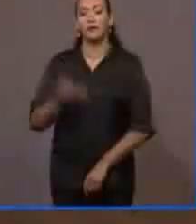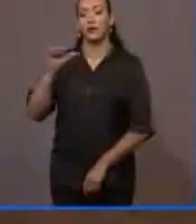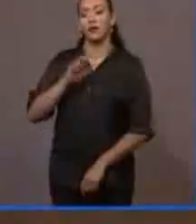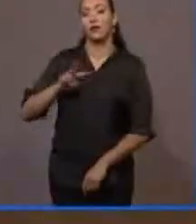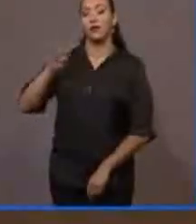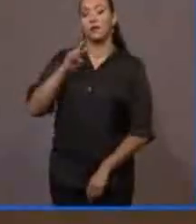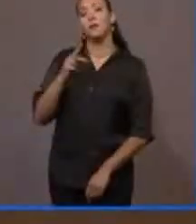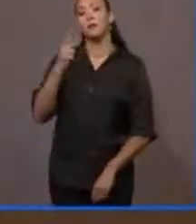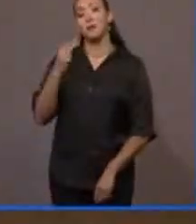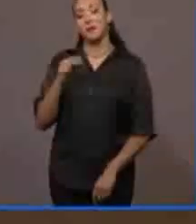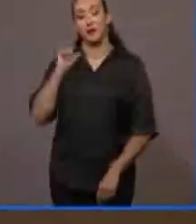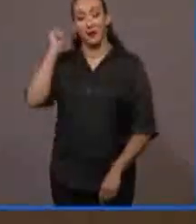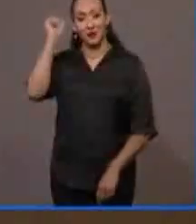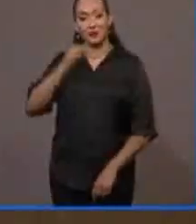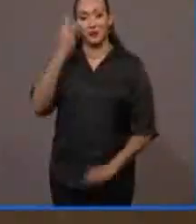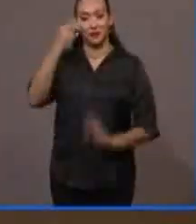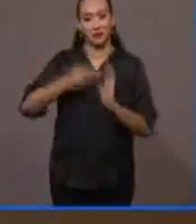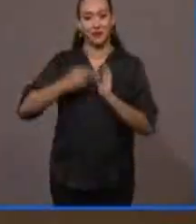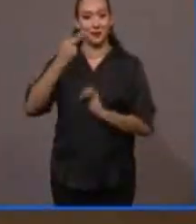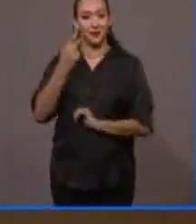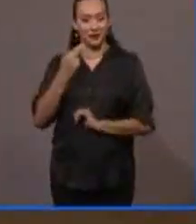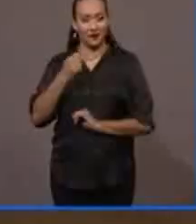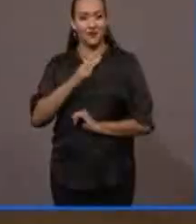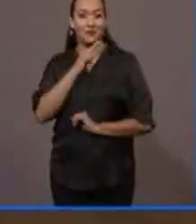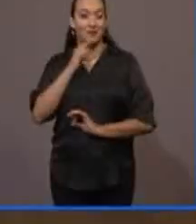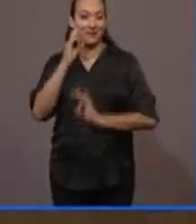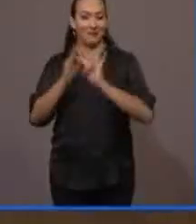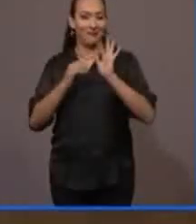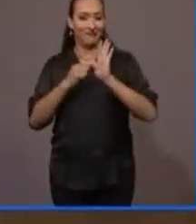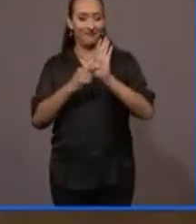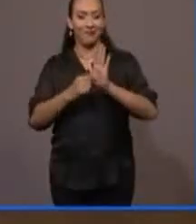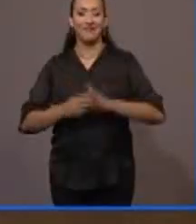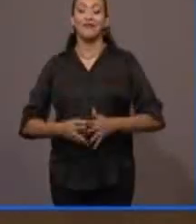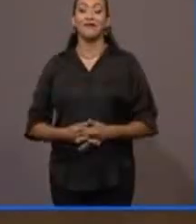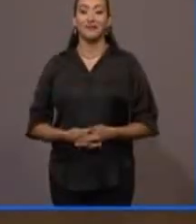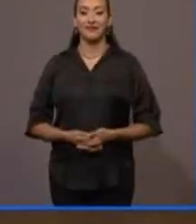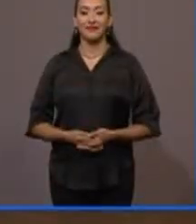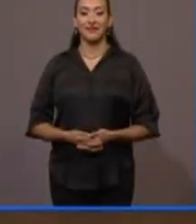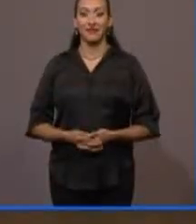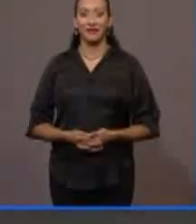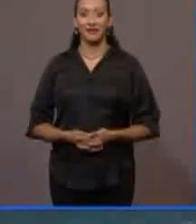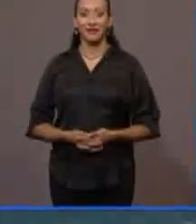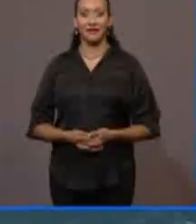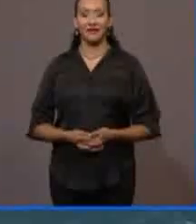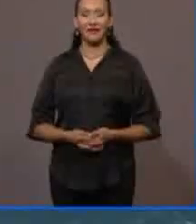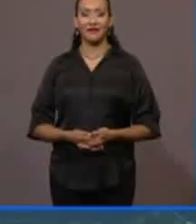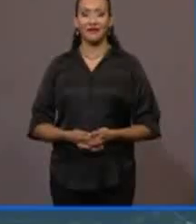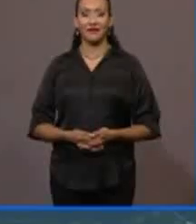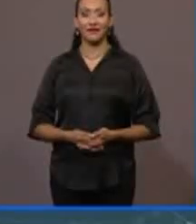Hoy es viernes 25 de abril de 2025 y estas son las noticias.